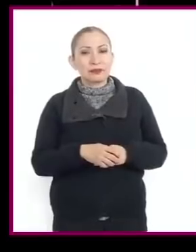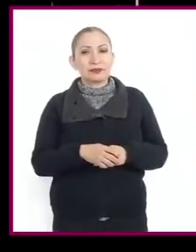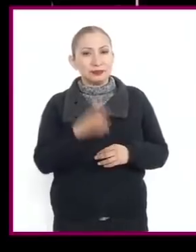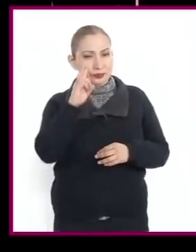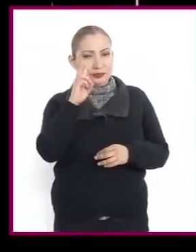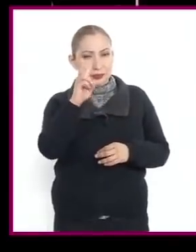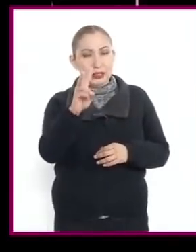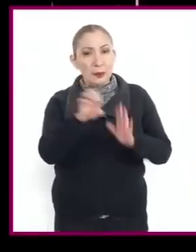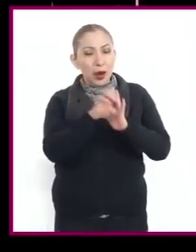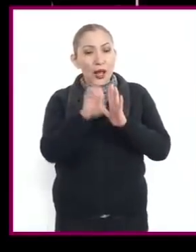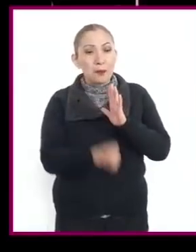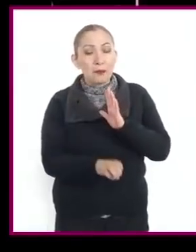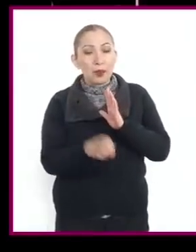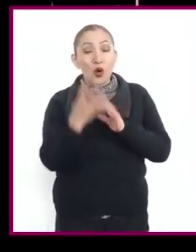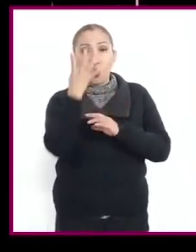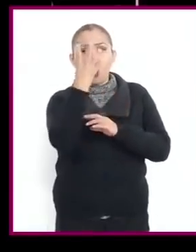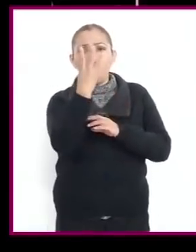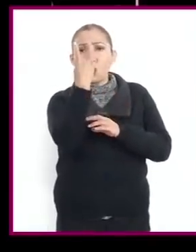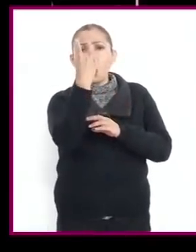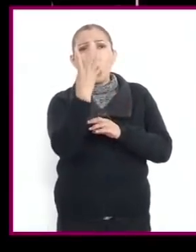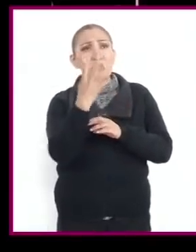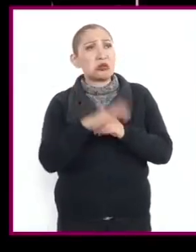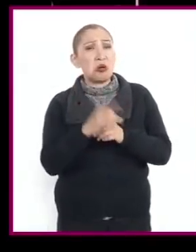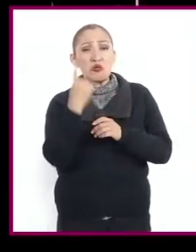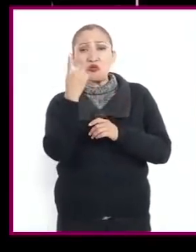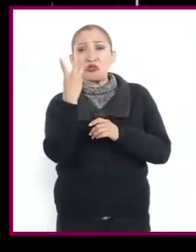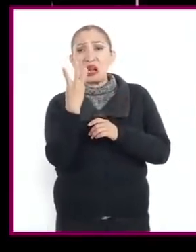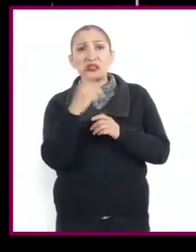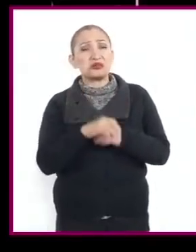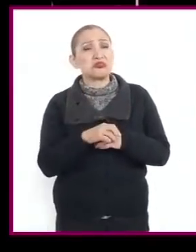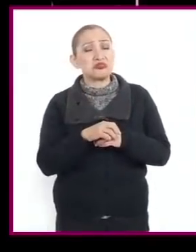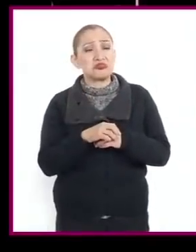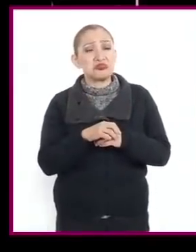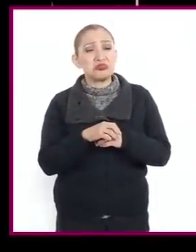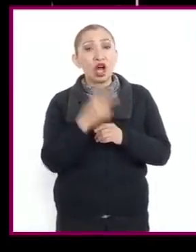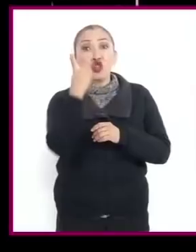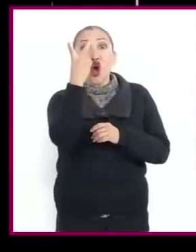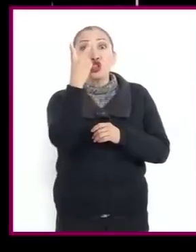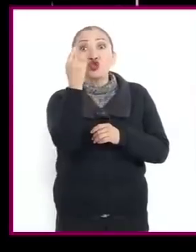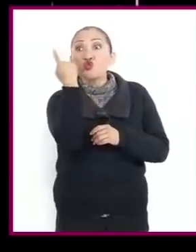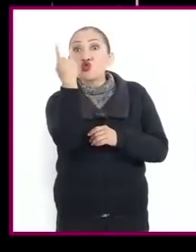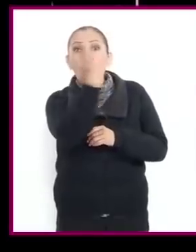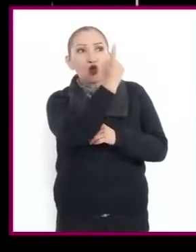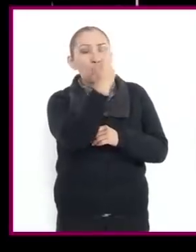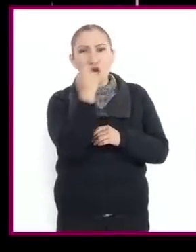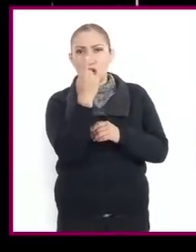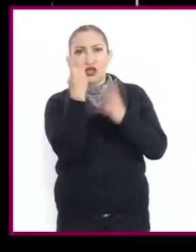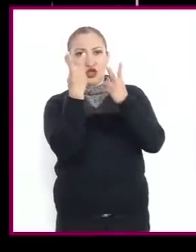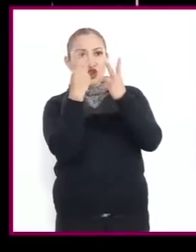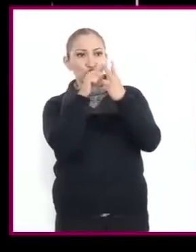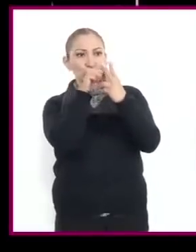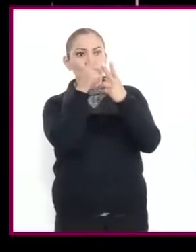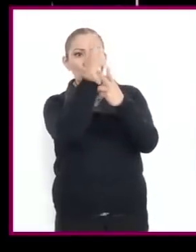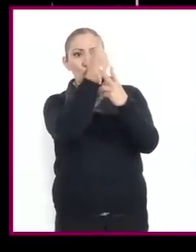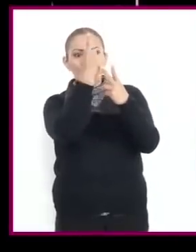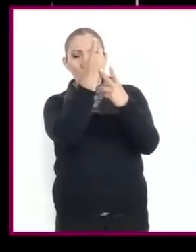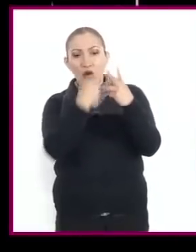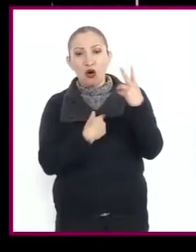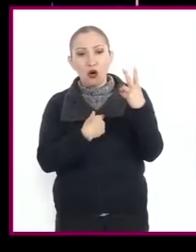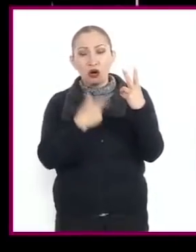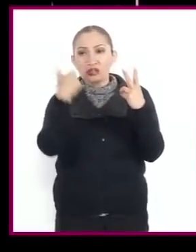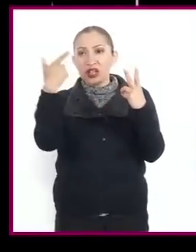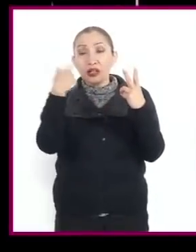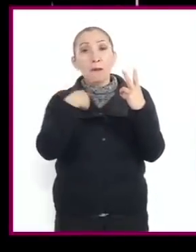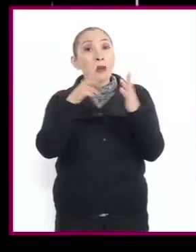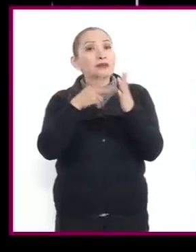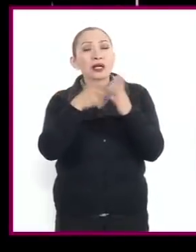Bueno, tenemos un 4, un 3, tenemos 2 unos. Tenemos un 6 y un 7, así es que el